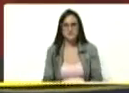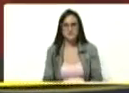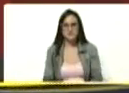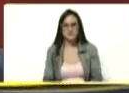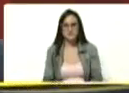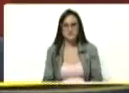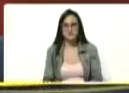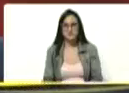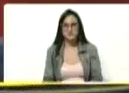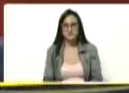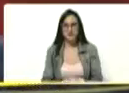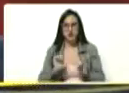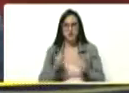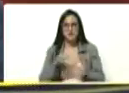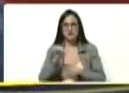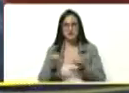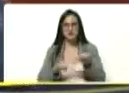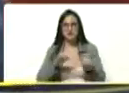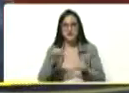A comienzos del siglo.